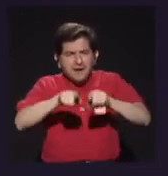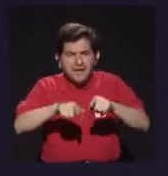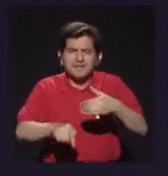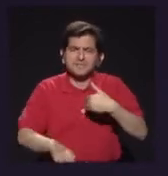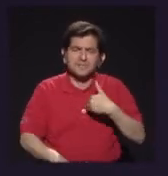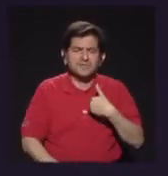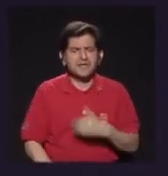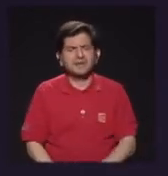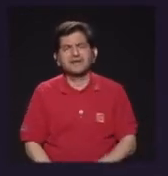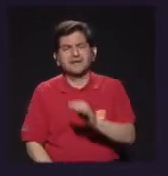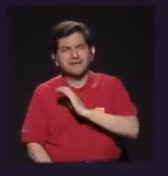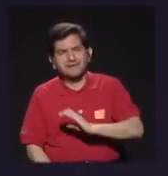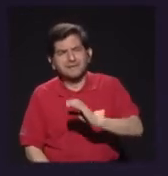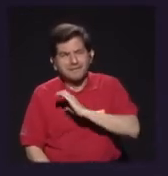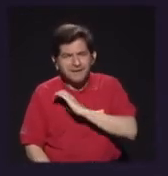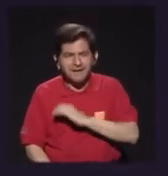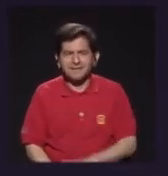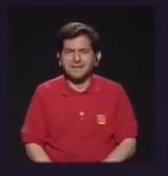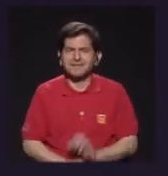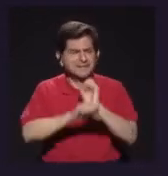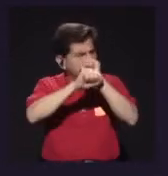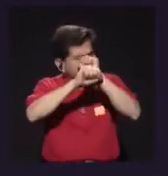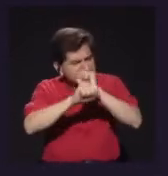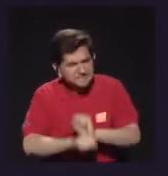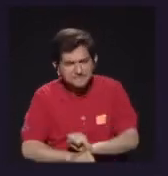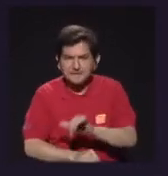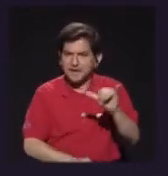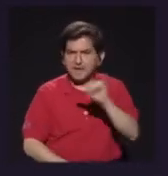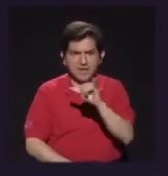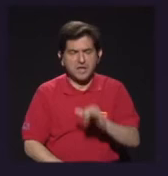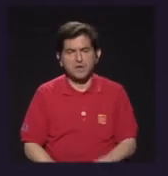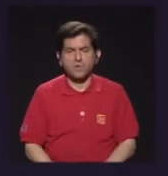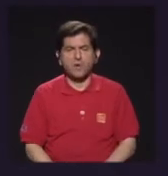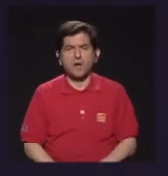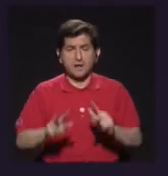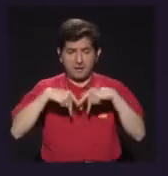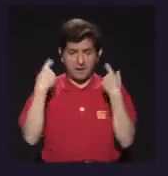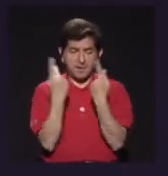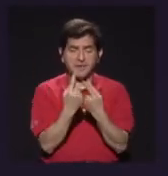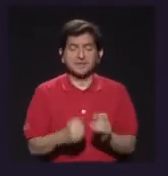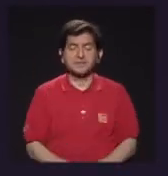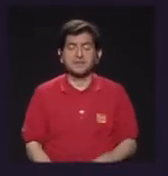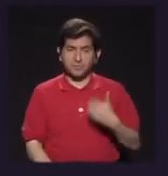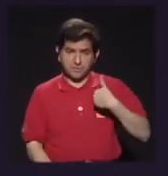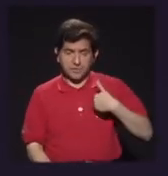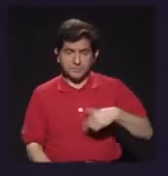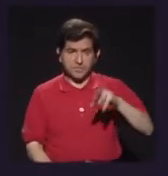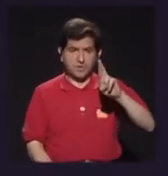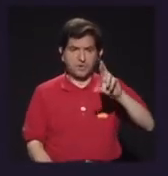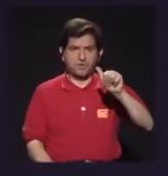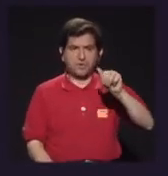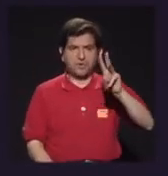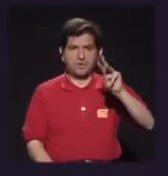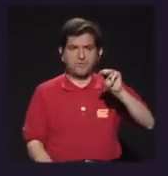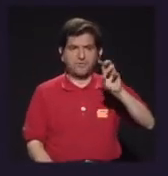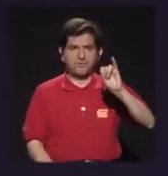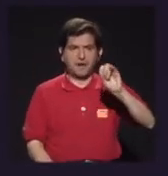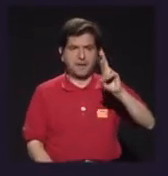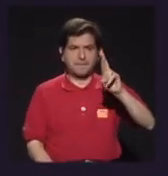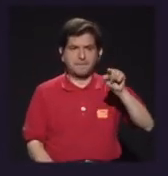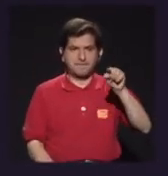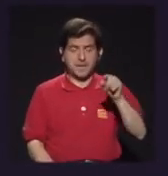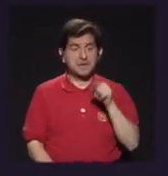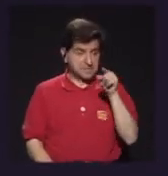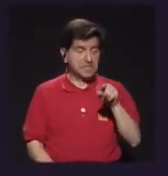realidad con mucha afinidad ultraconservadora al igual que el partido donde los algo mires también había estado en prisión no existe ninguna previsión